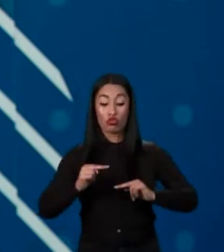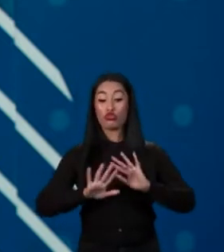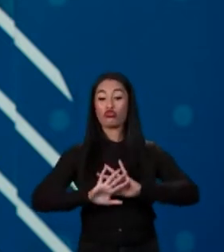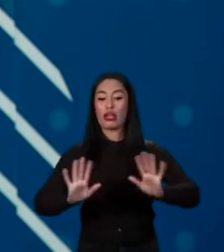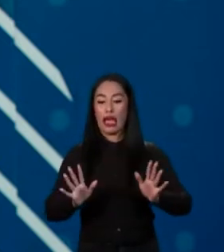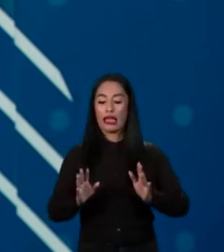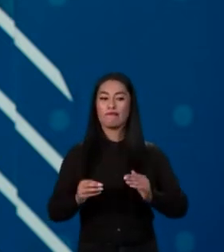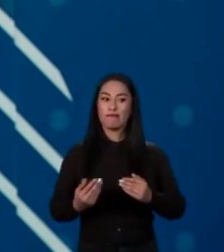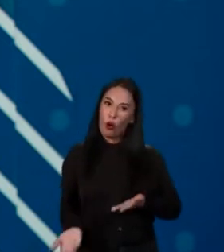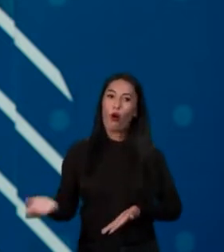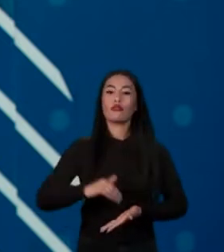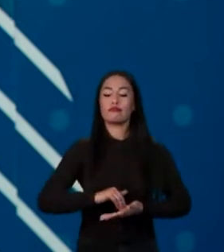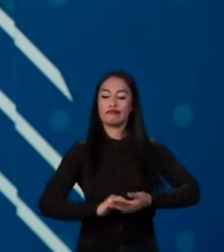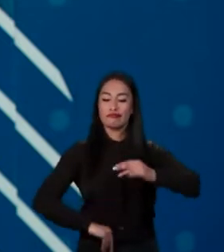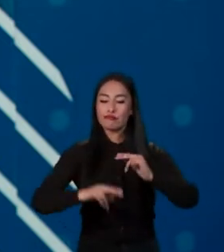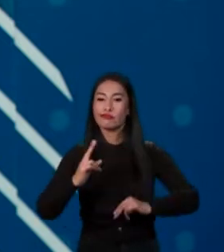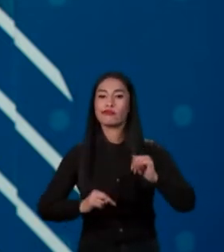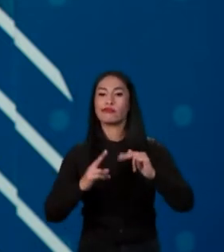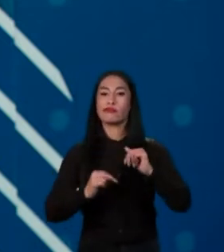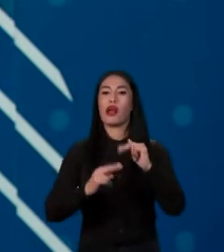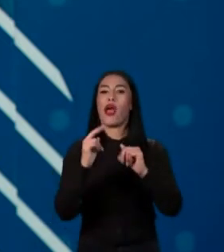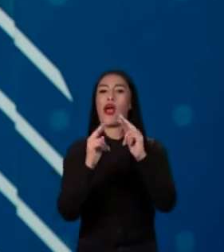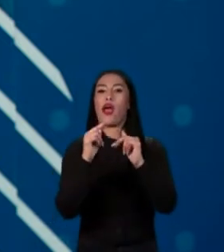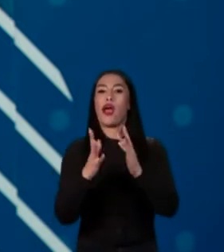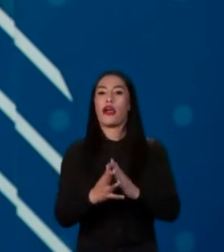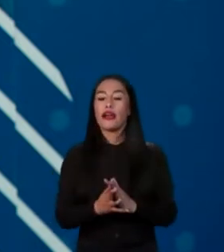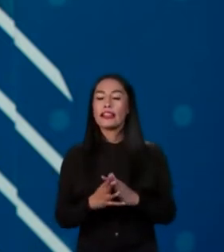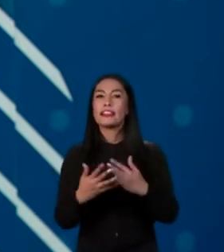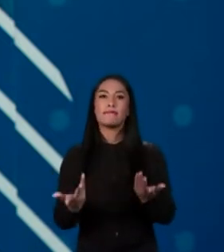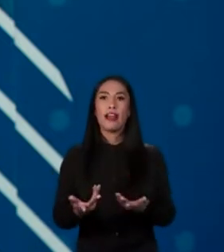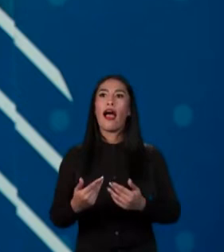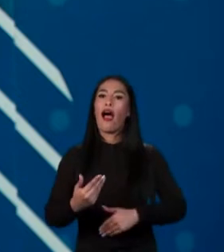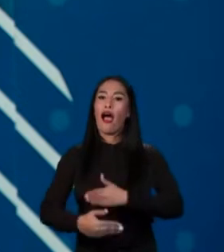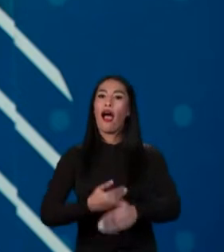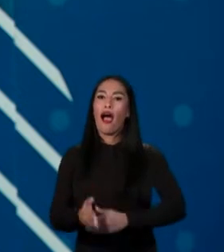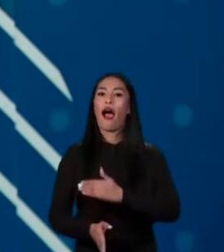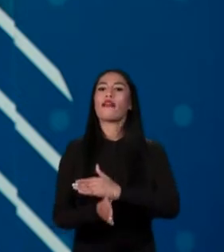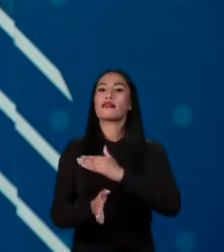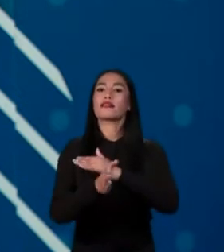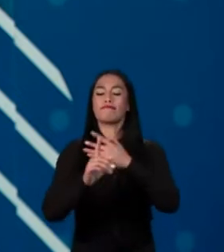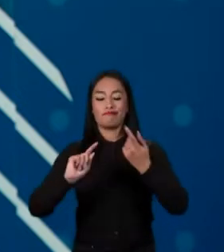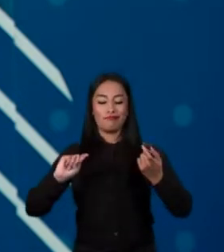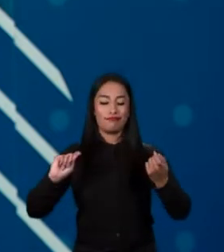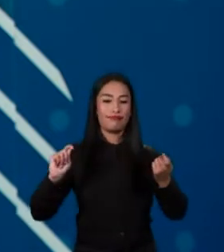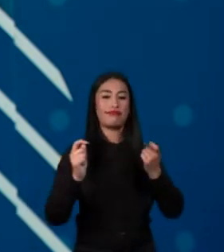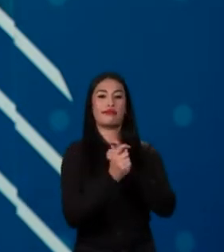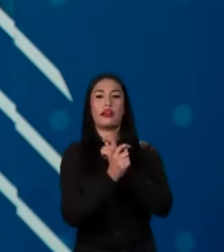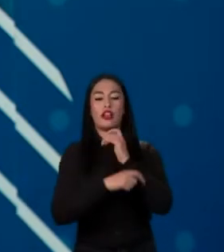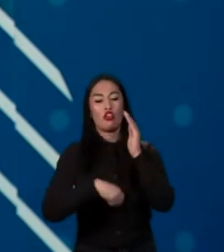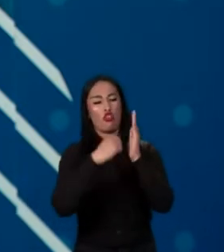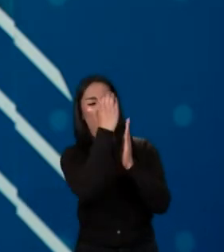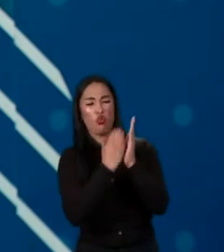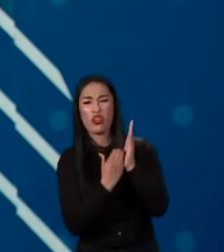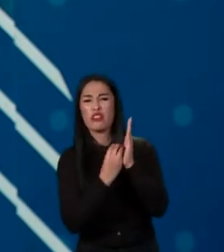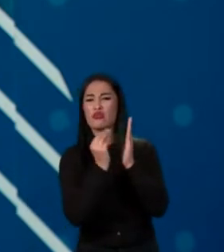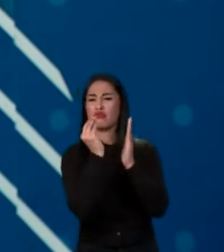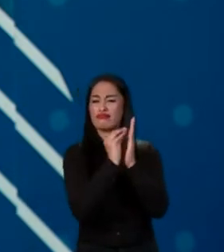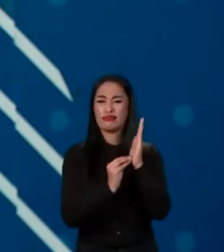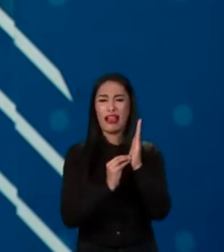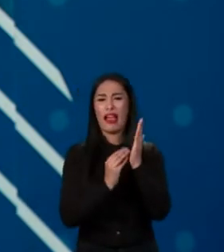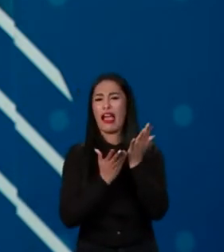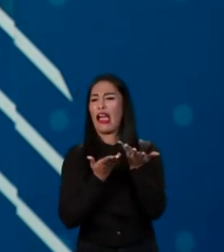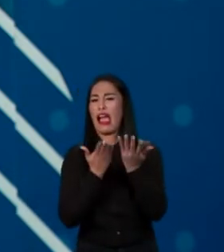armónica y avanzar en la innovación en la transformación curricular en beneficio de las comunidades